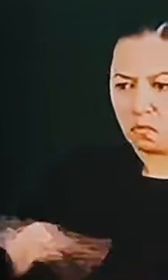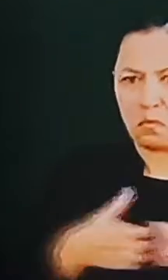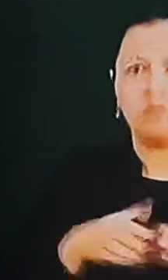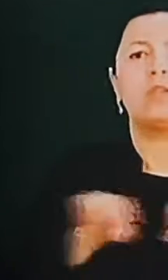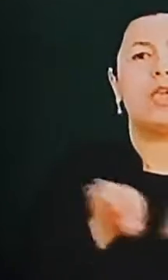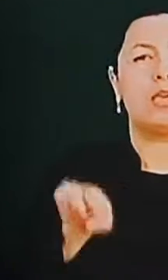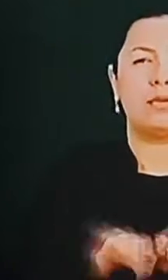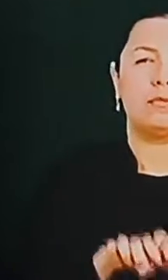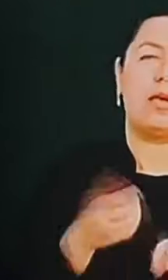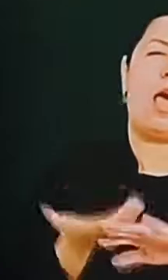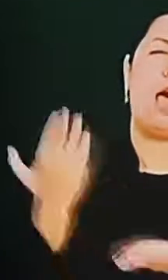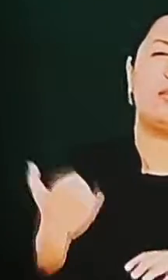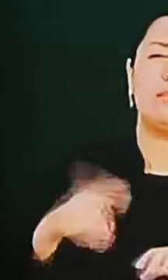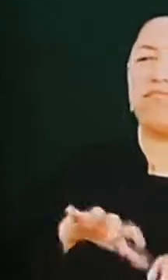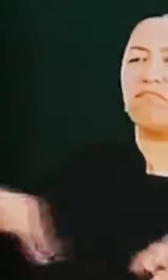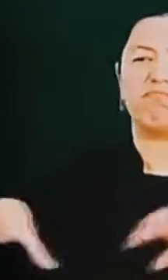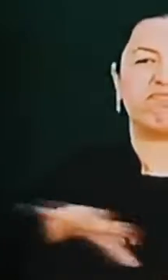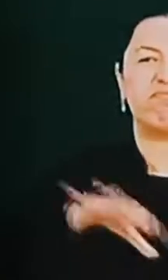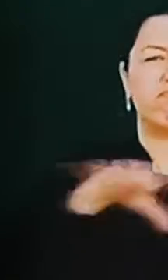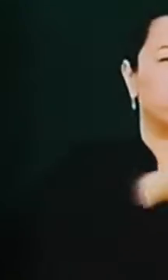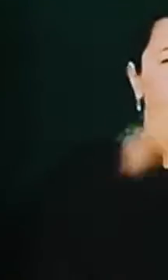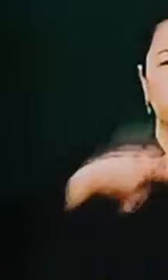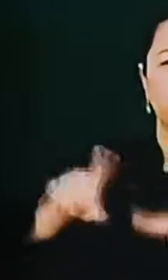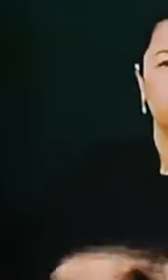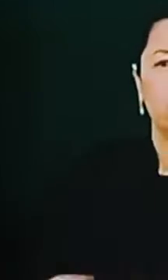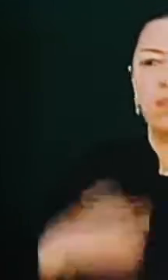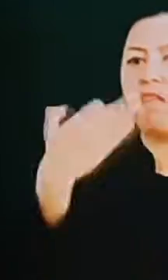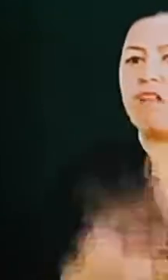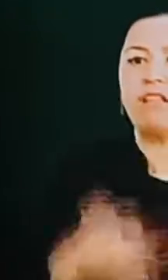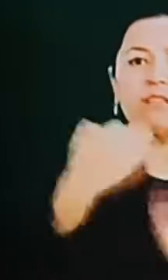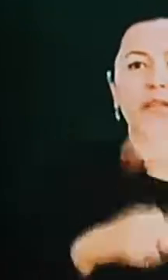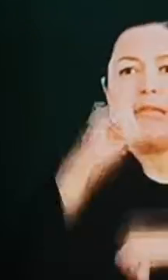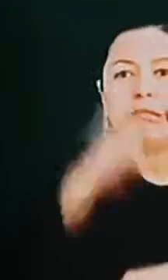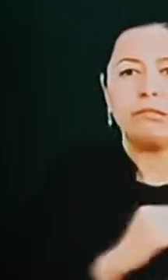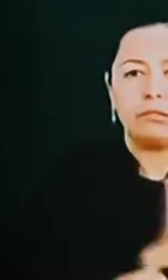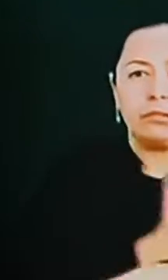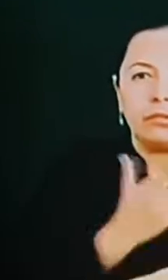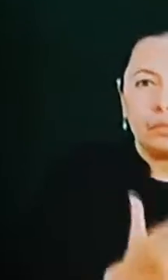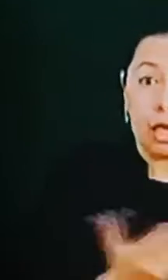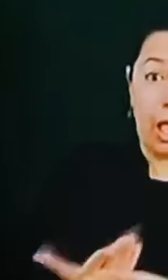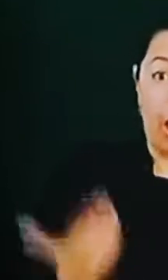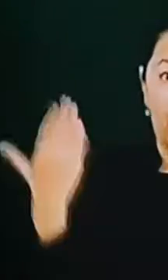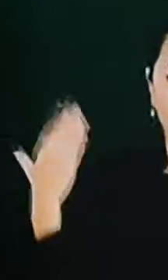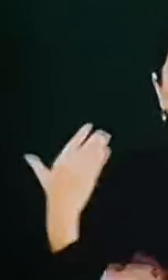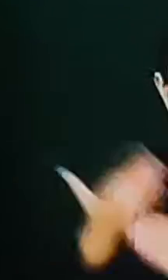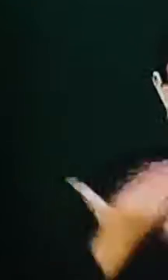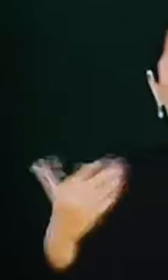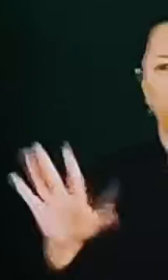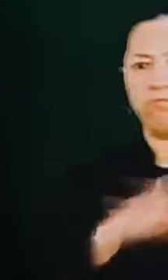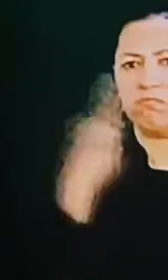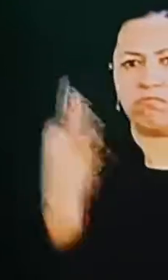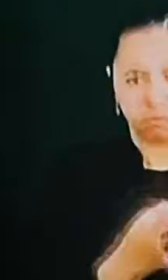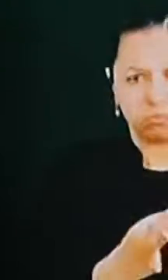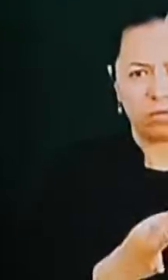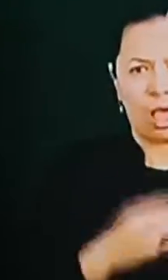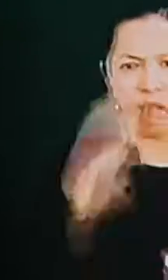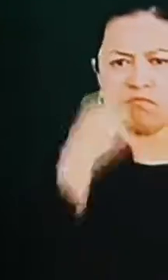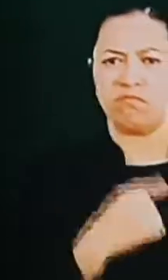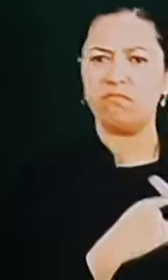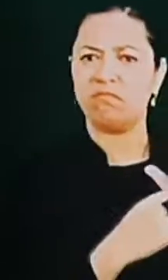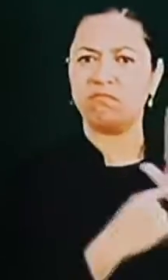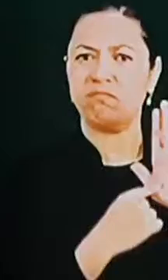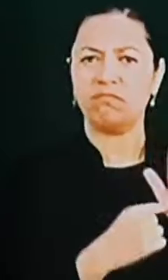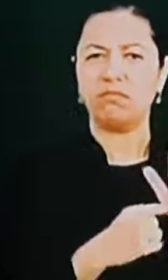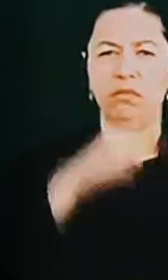y descoordinadas. Y bueno, los resultados ahí están a la vista, son los números los que